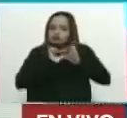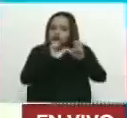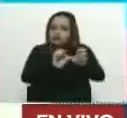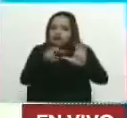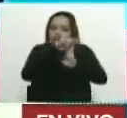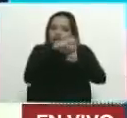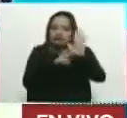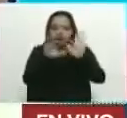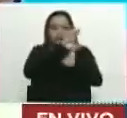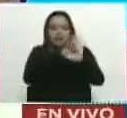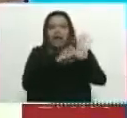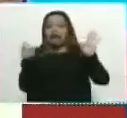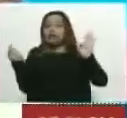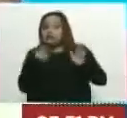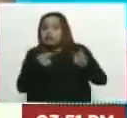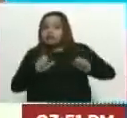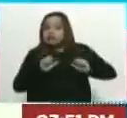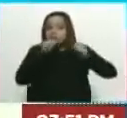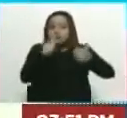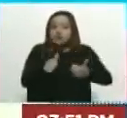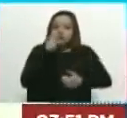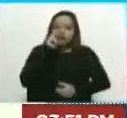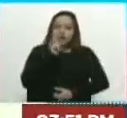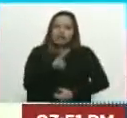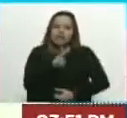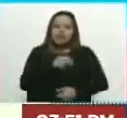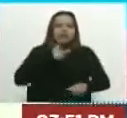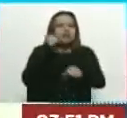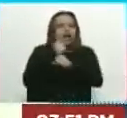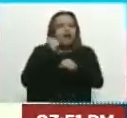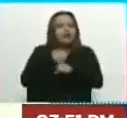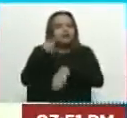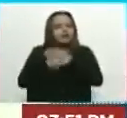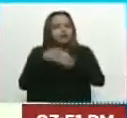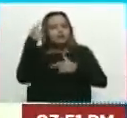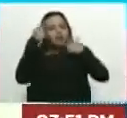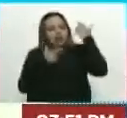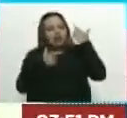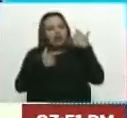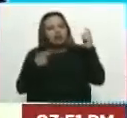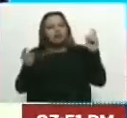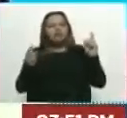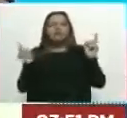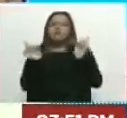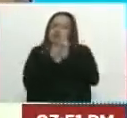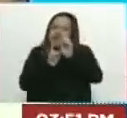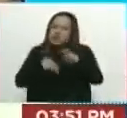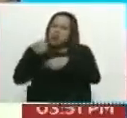Chávez. Allí comenzó a verse la gesta, y poco después de ese golpe,